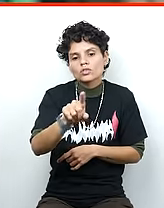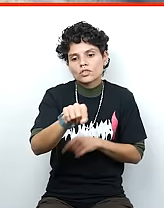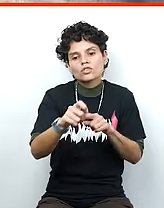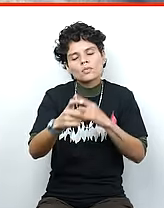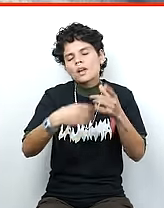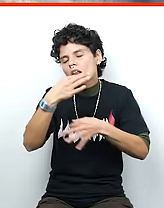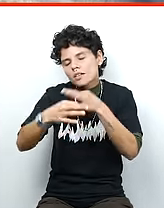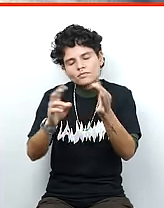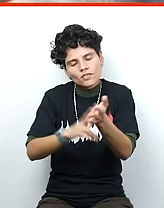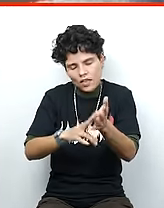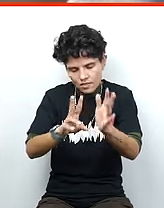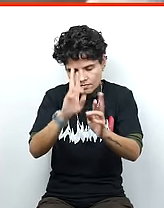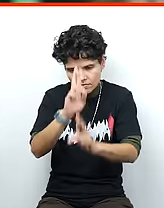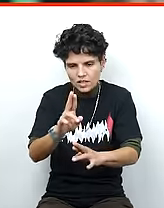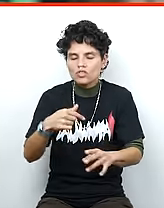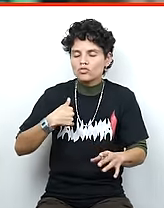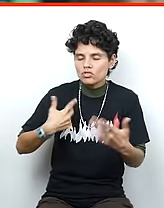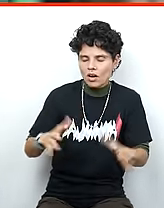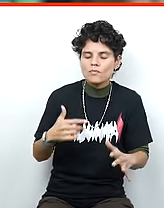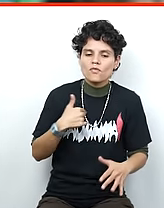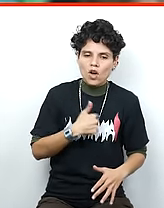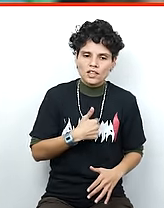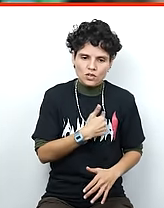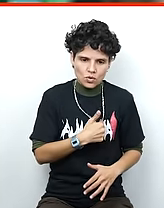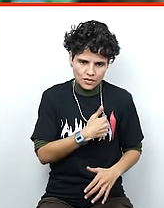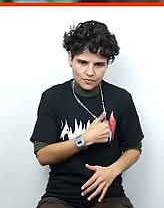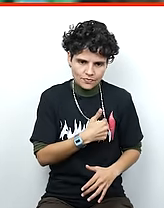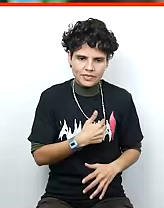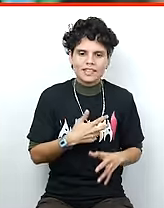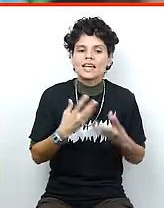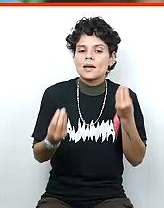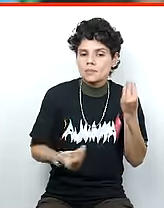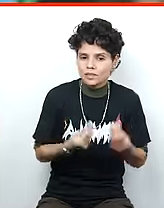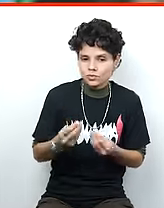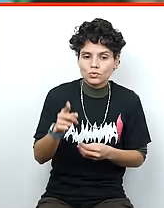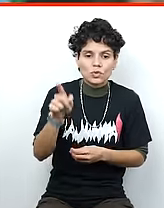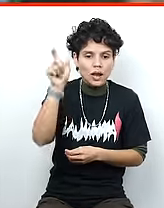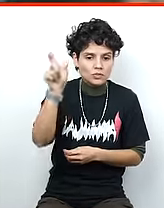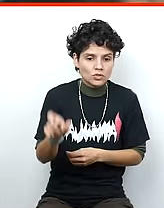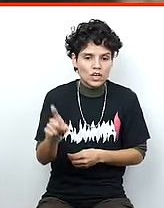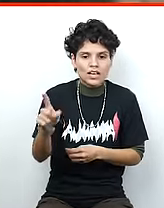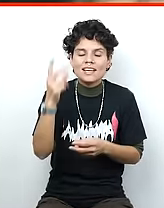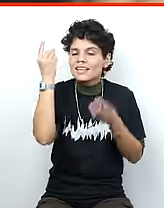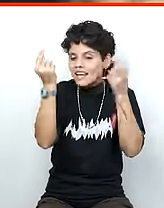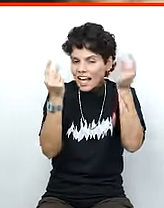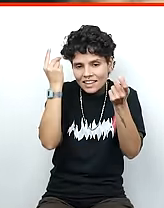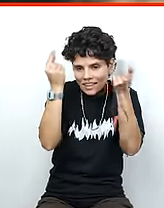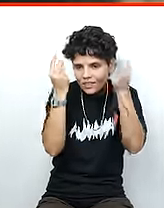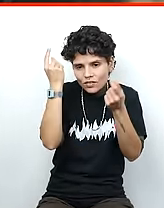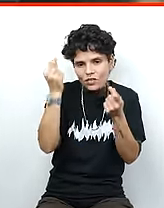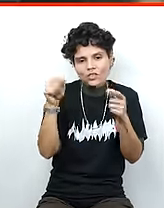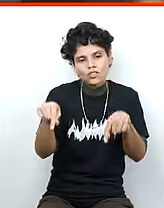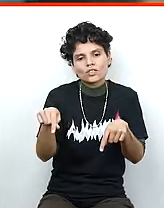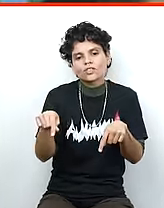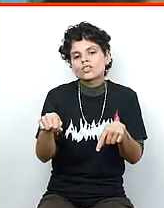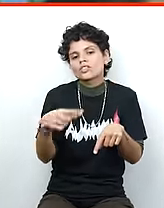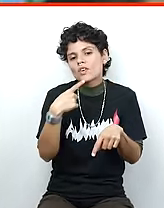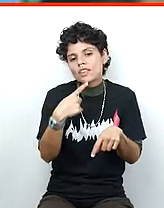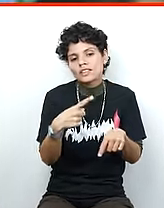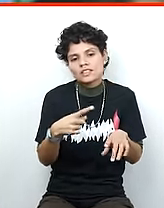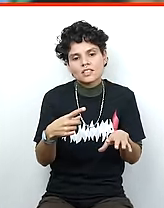tatuar. Bueno. Lo que pasó es que aquí, uno de los creativos del programa, que no lo voy a nombrar.